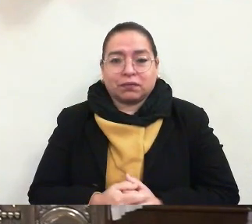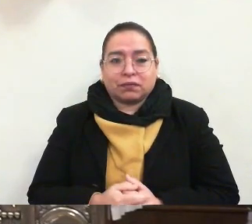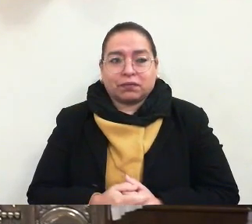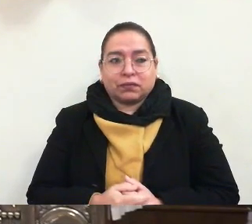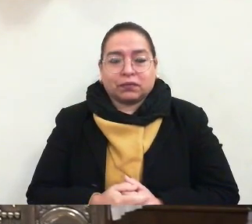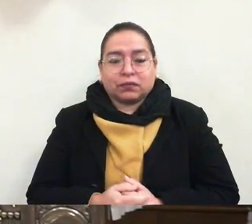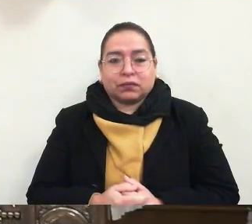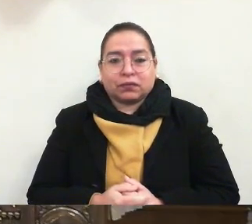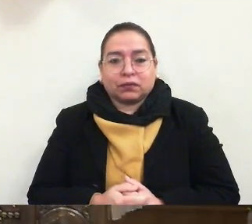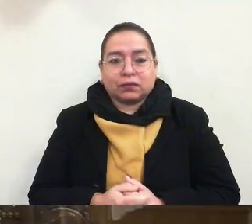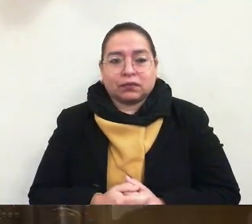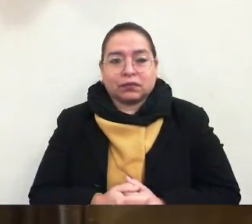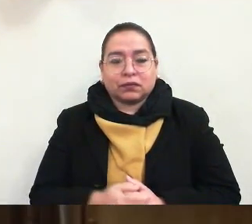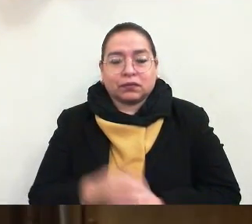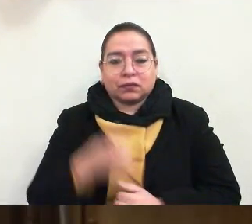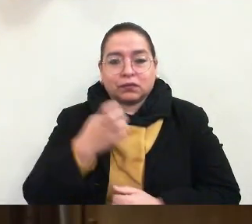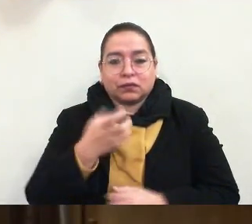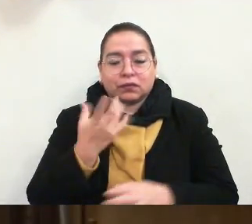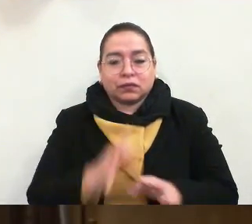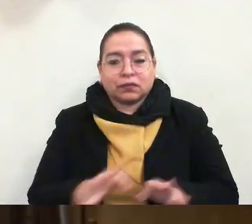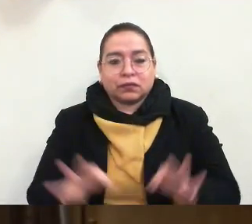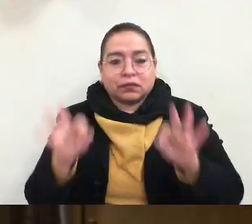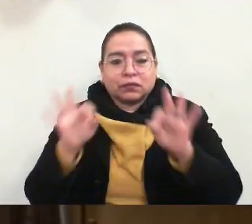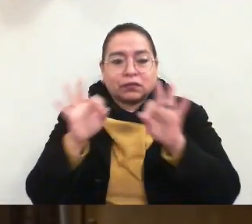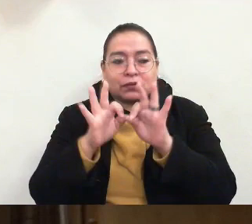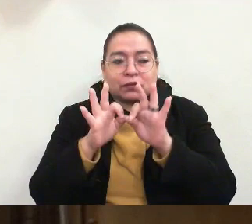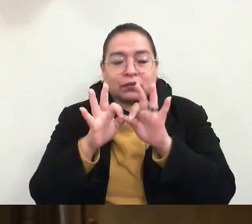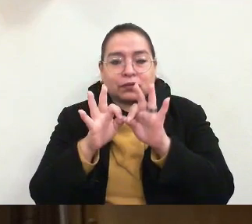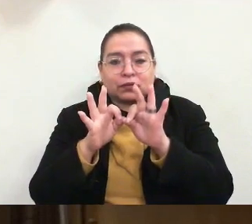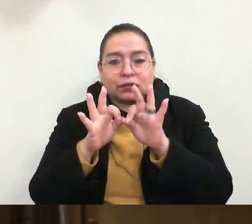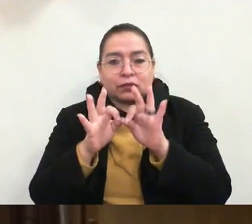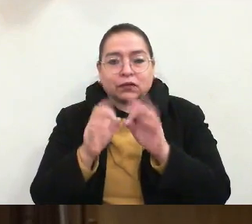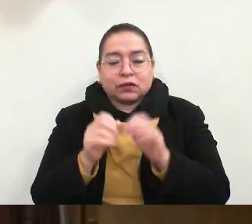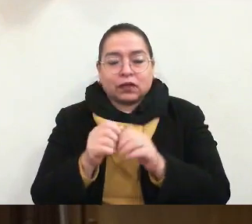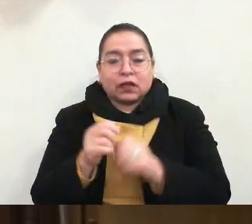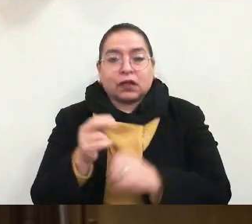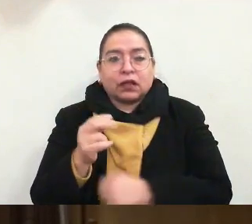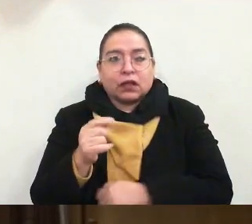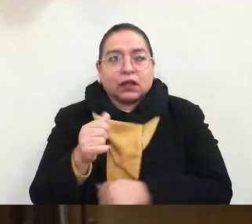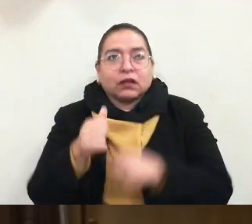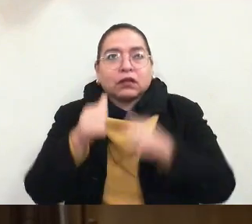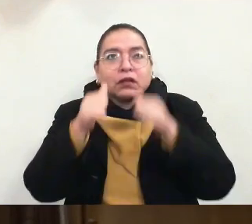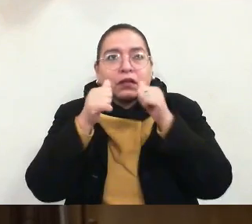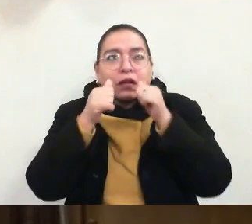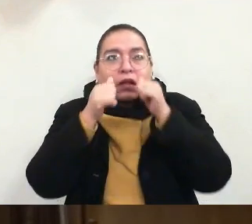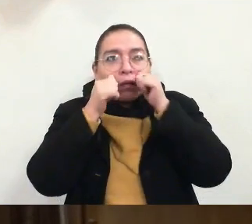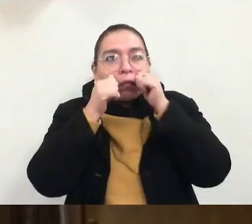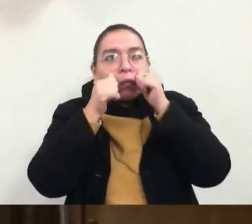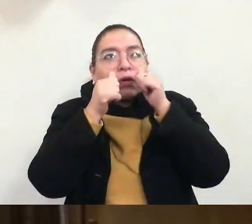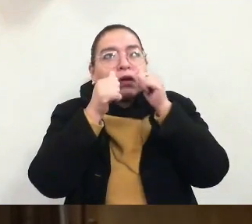Qué importante es oír esto de los labios de Cristo.